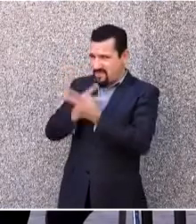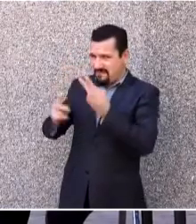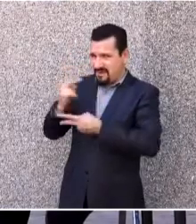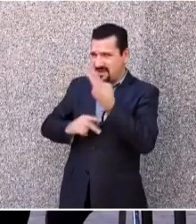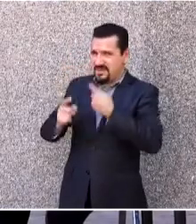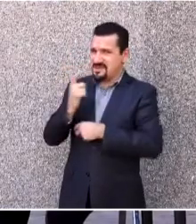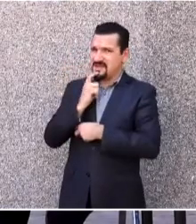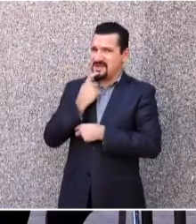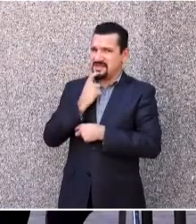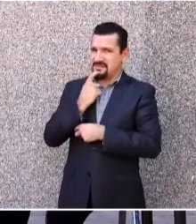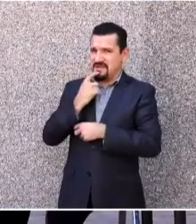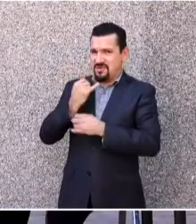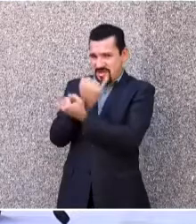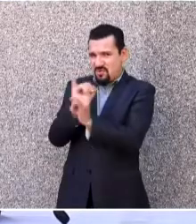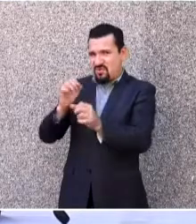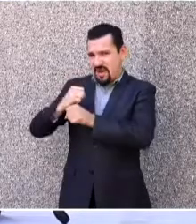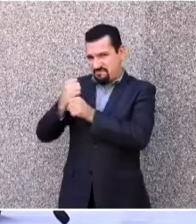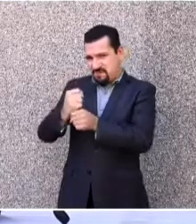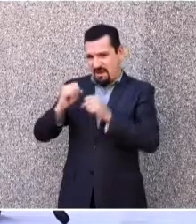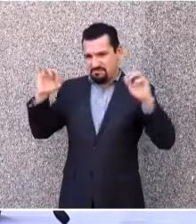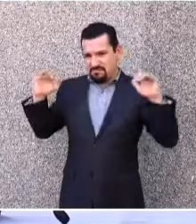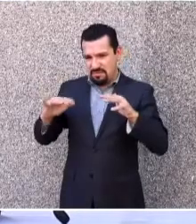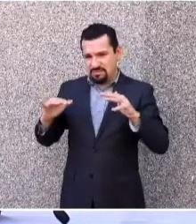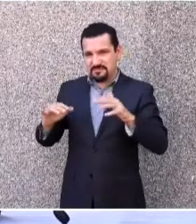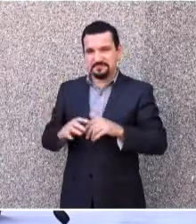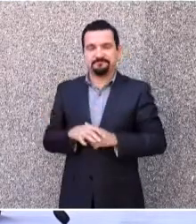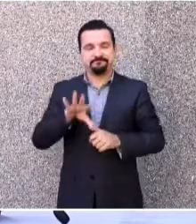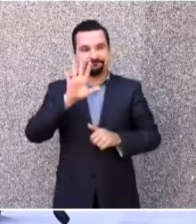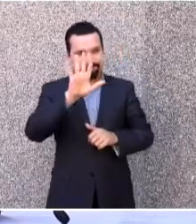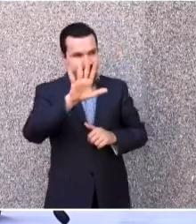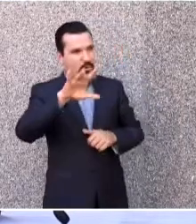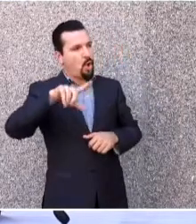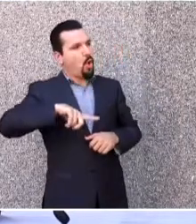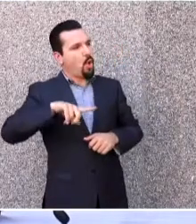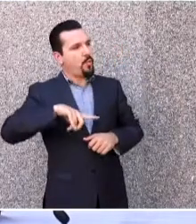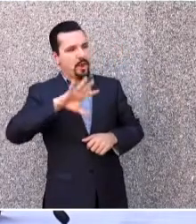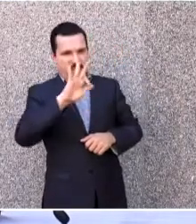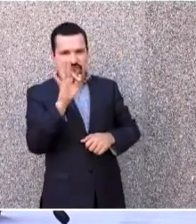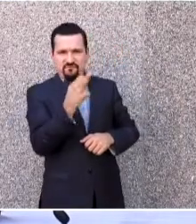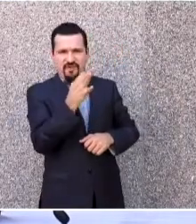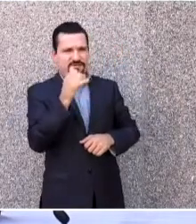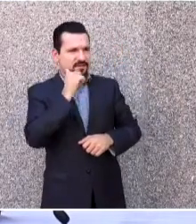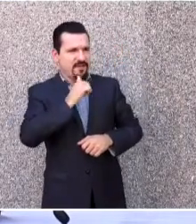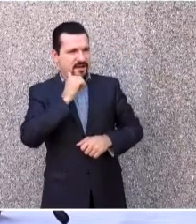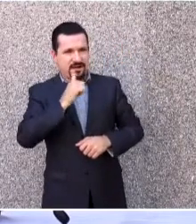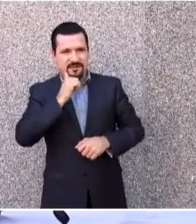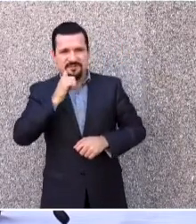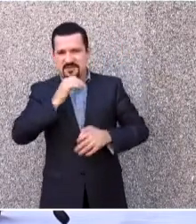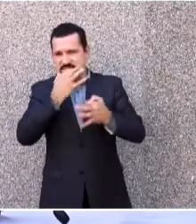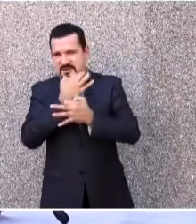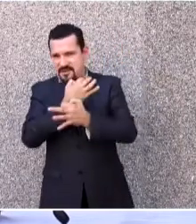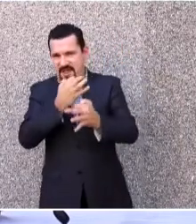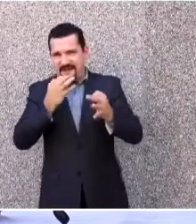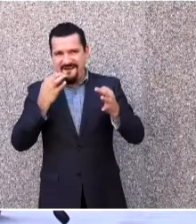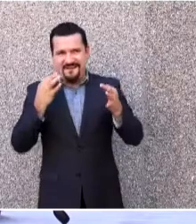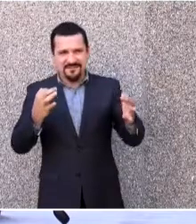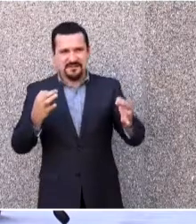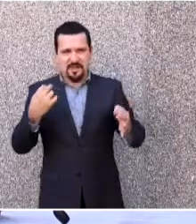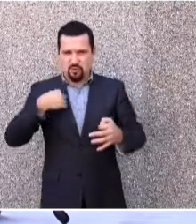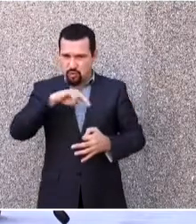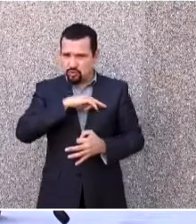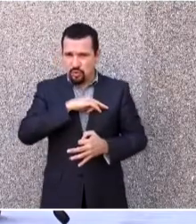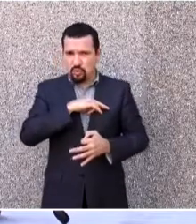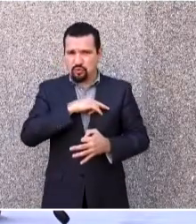gobierno federal, y nosotros tenemos una excelente coordinación con ellos y estamos muy atentos a todo lo que nos, a todo lo que